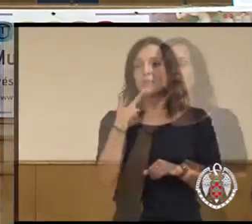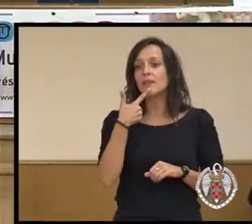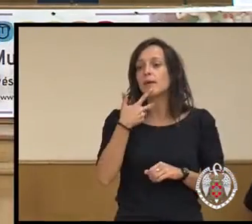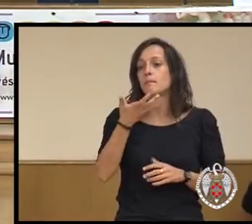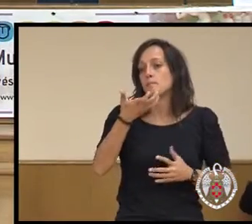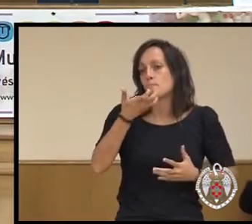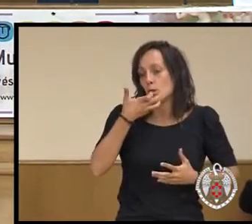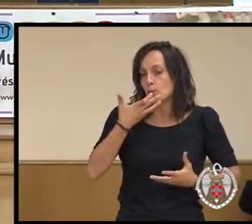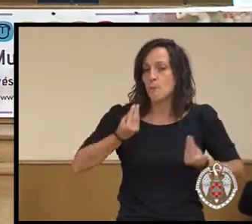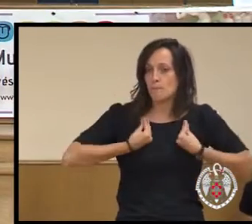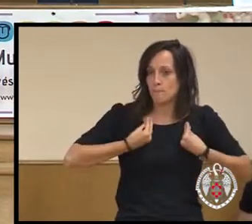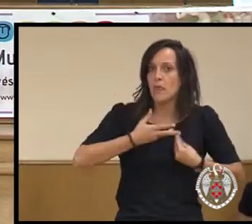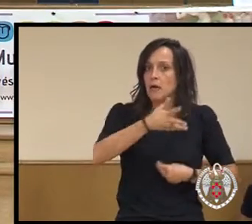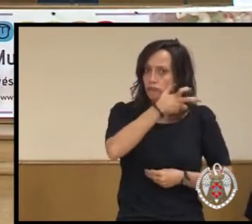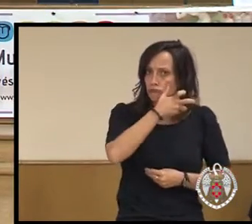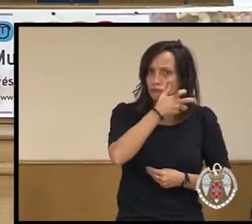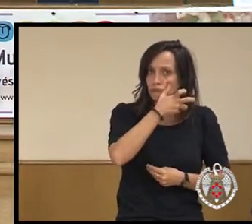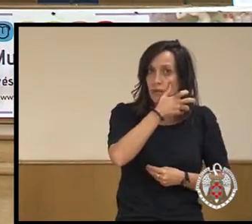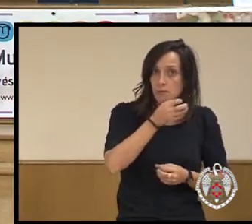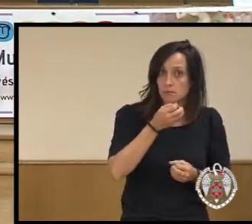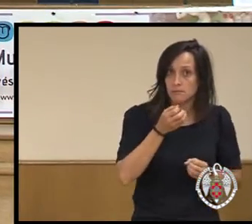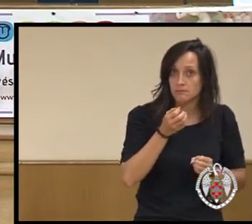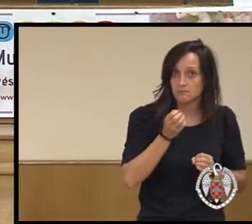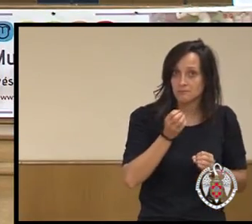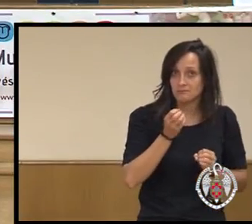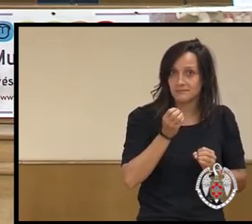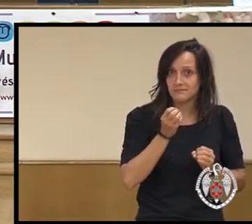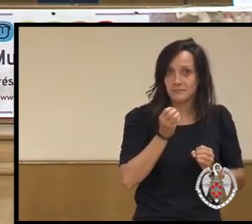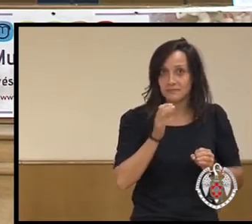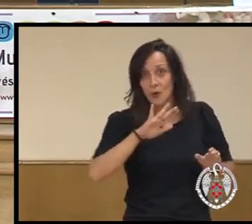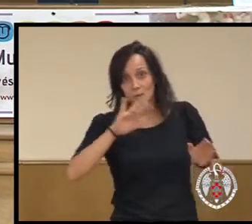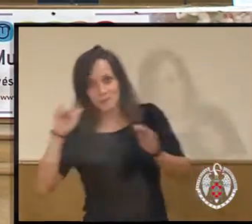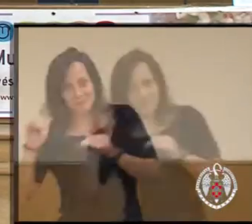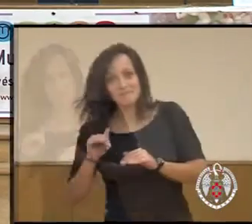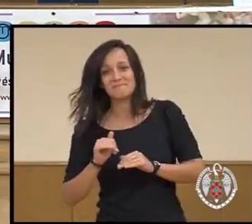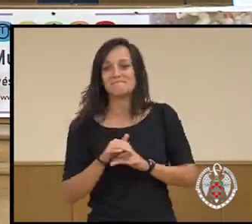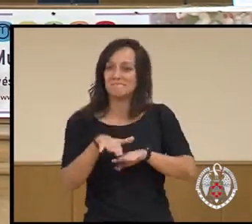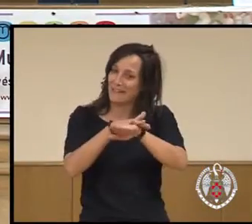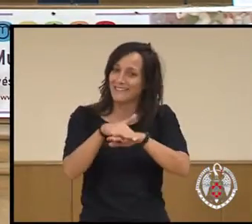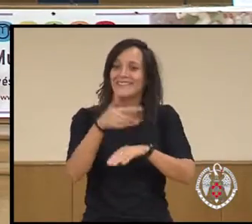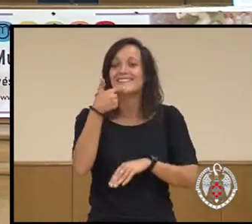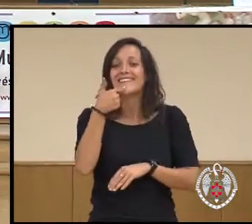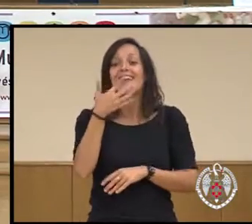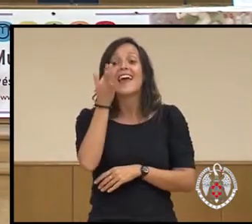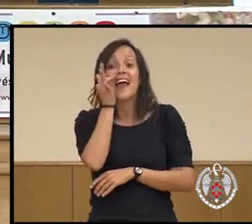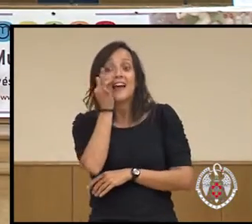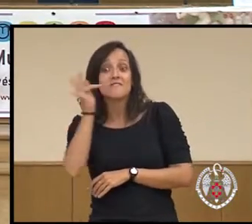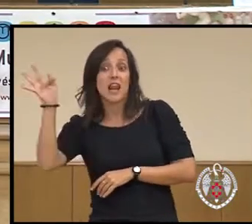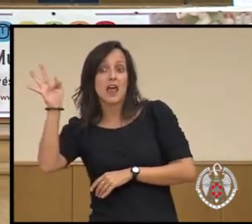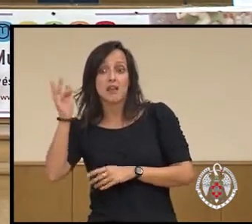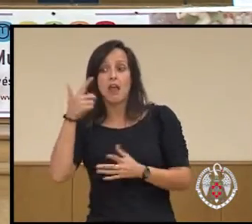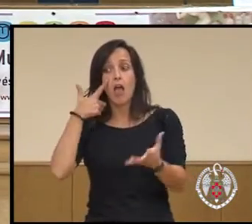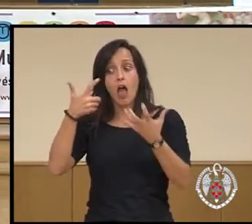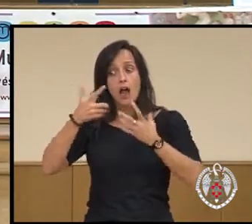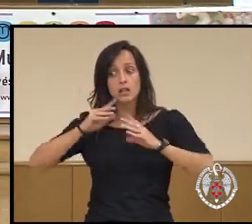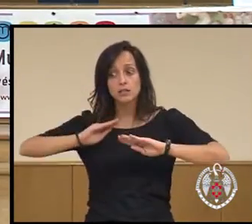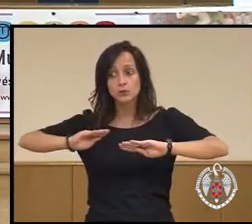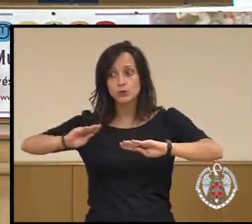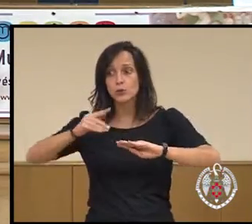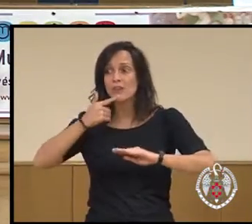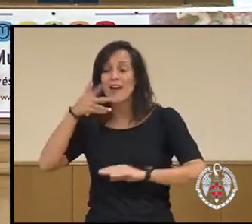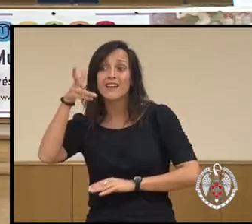vida y la pintura fue el único arte que hizo Velázquez y solo se puede ver a Velázquez, es imposible